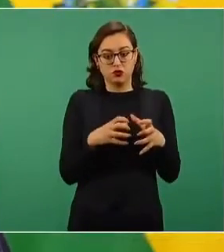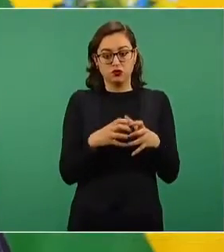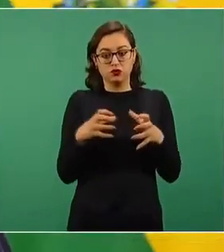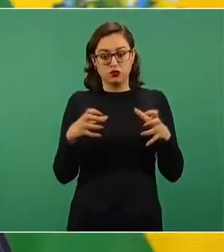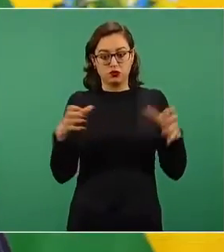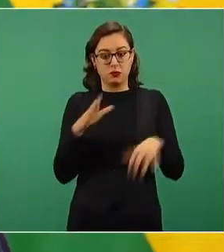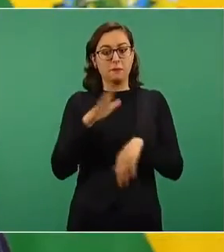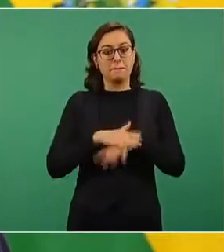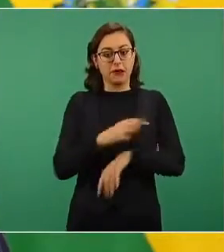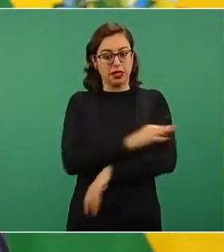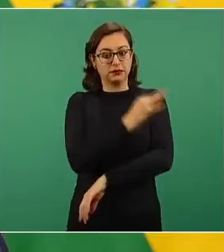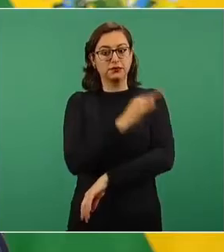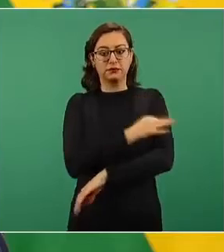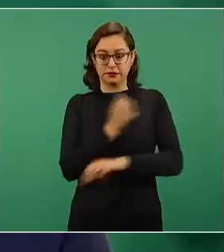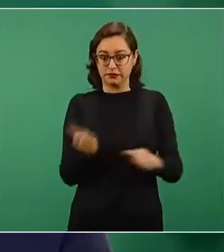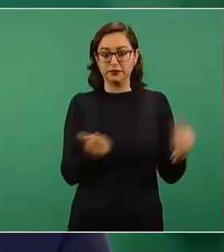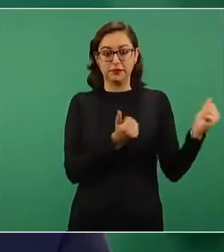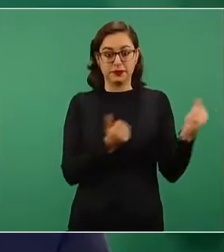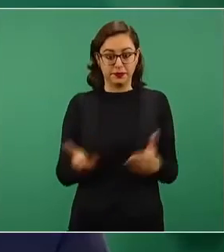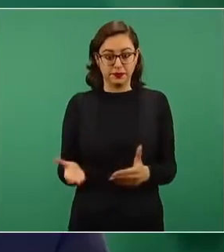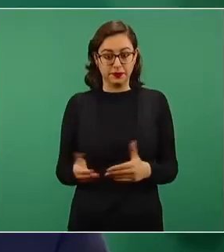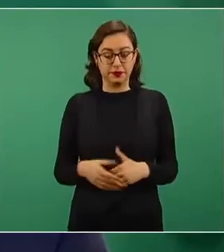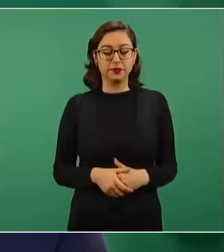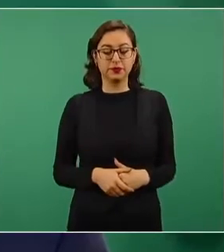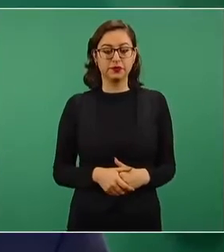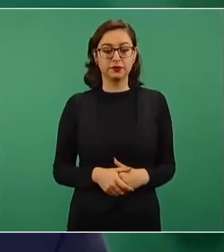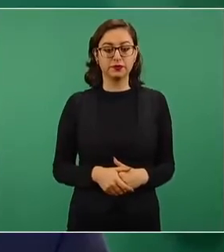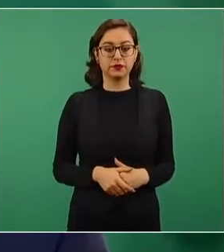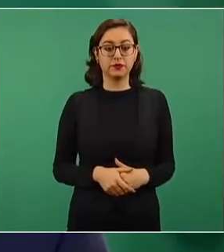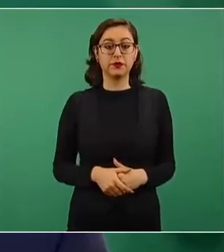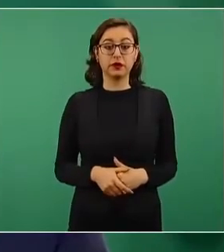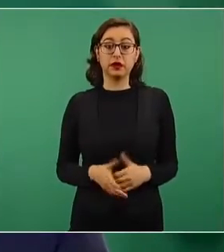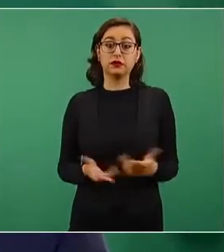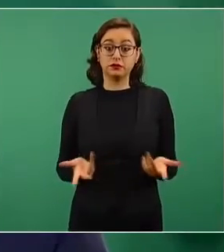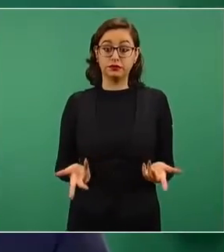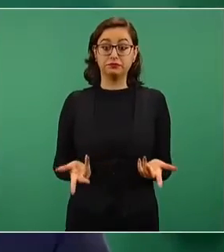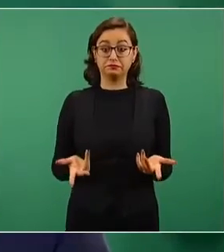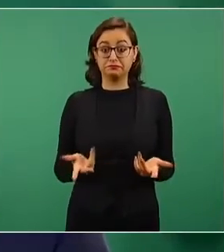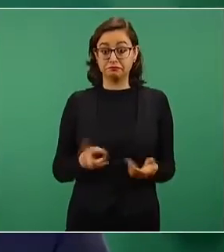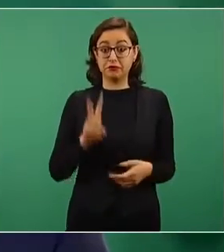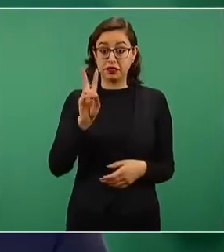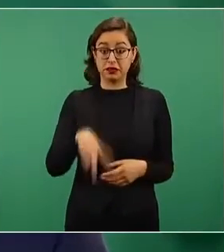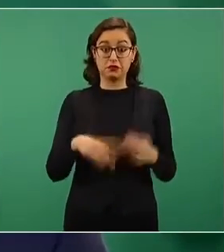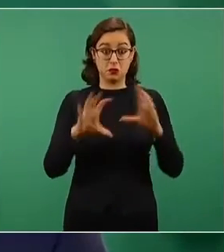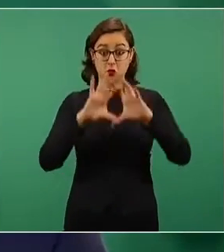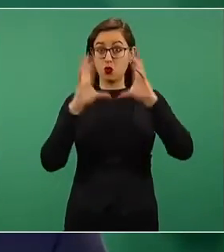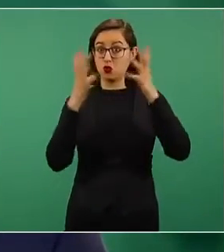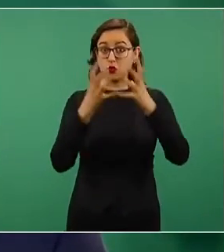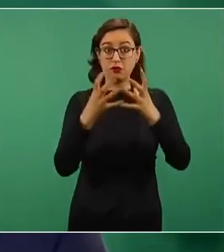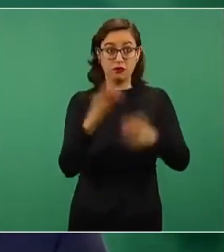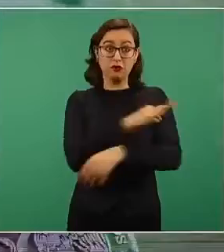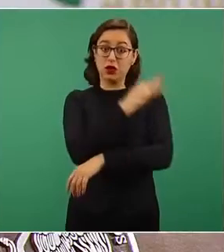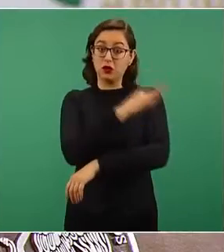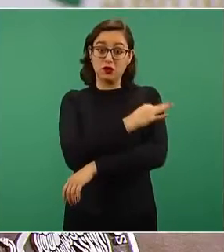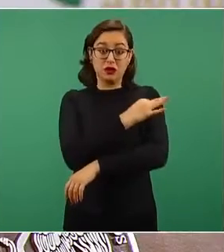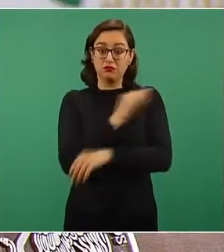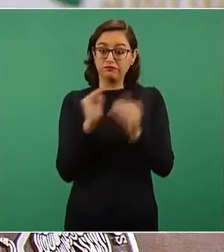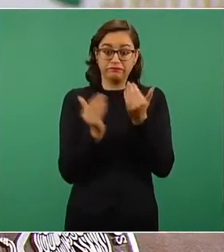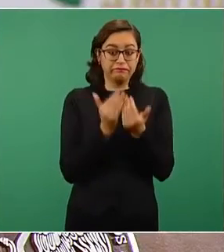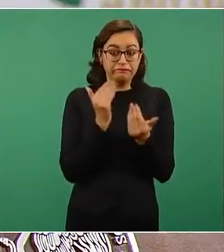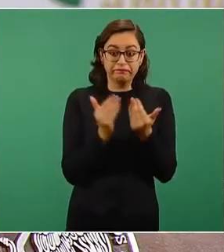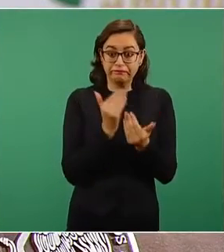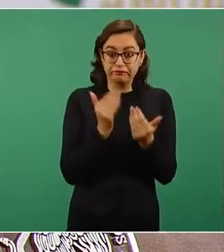tema evidentemente de producción que falta en el planeta sobre las vacunas, pero hemos logrado